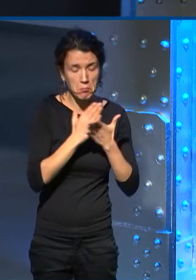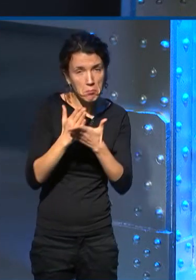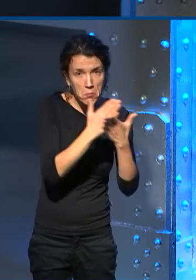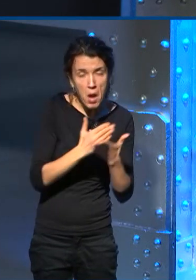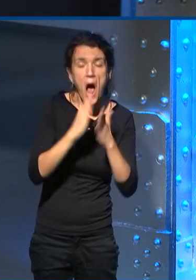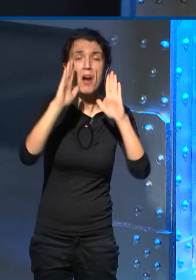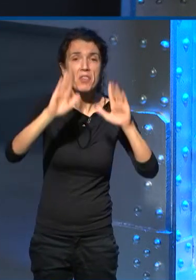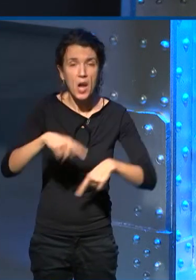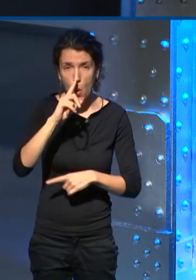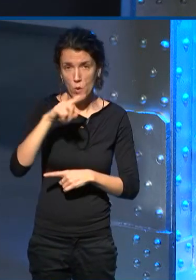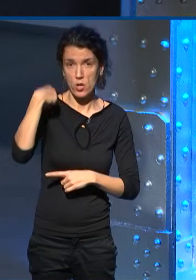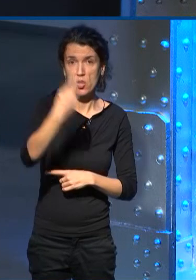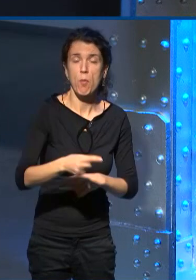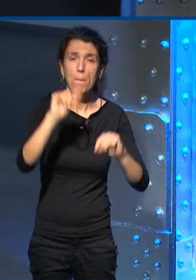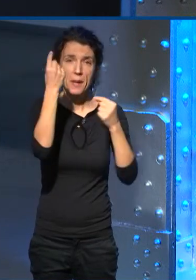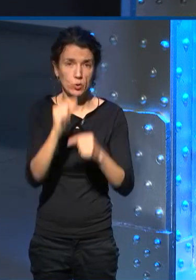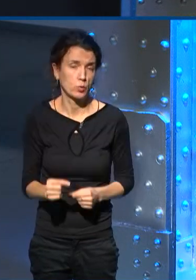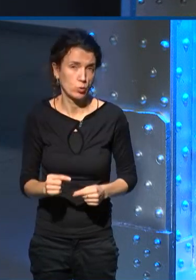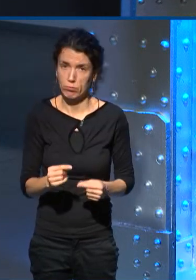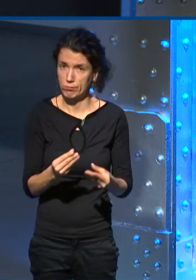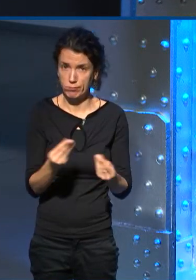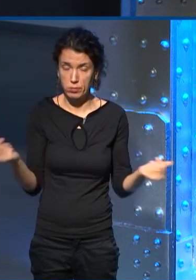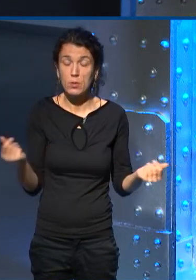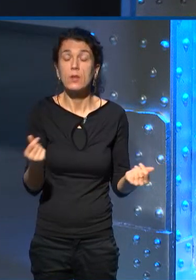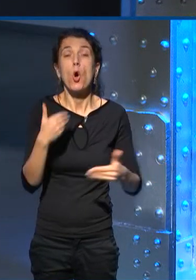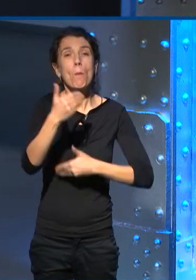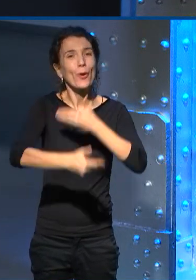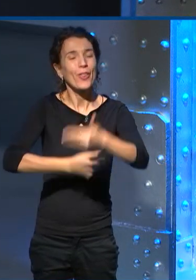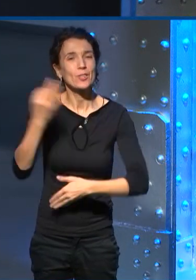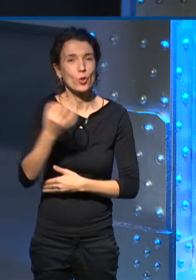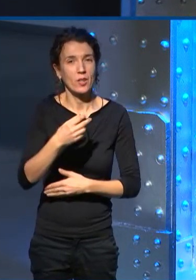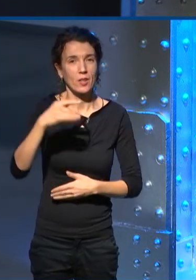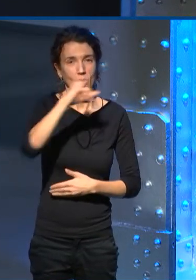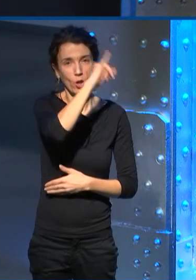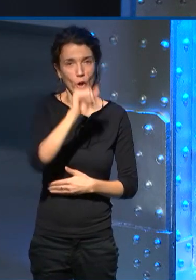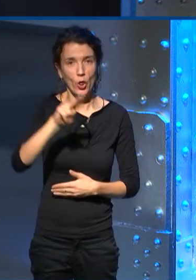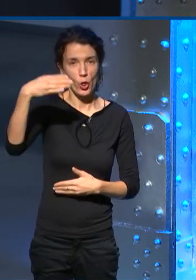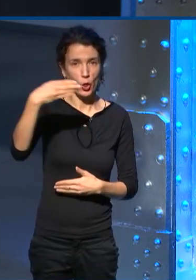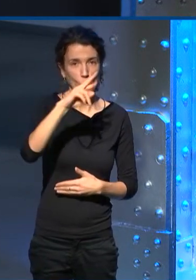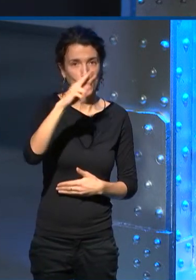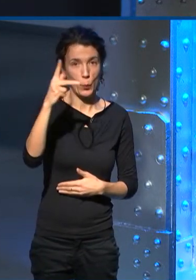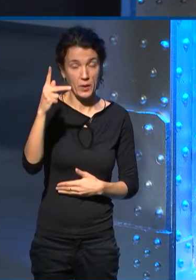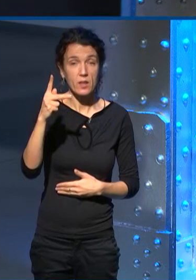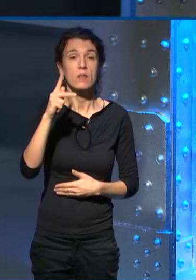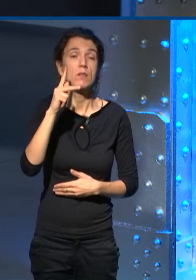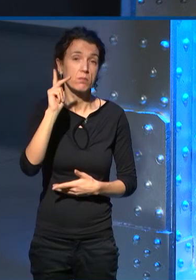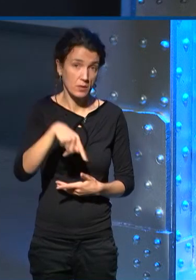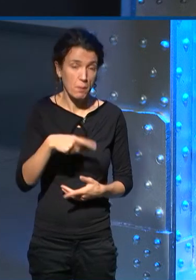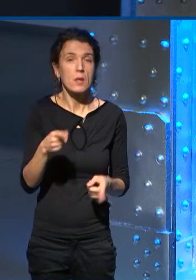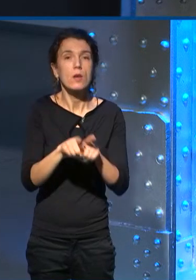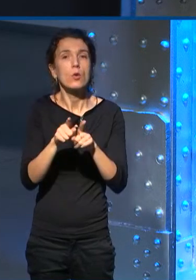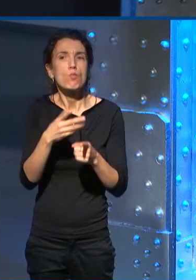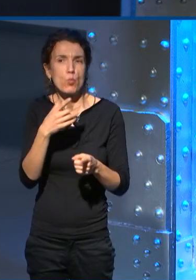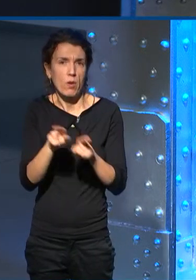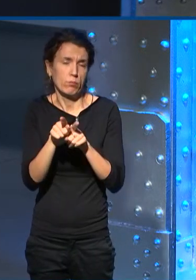deshizo todo, no hubo presupuesto. Lo bueno de todo este proceso fue que Zubrin, aparte de escribir unos libros muy buenos y tener unas muy